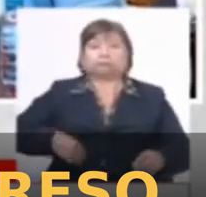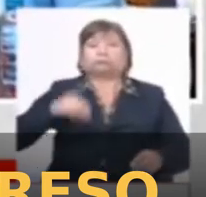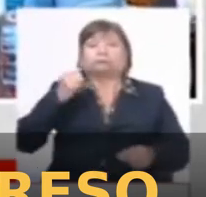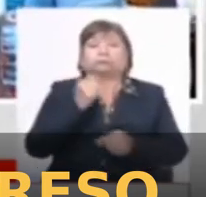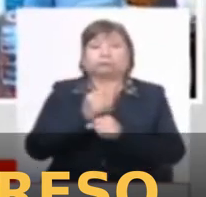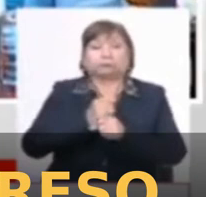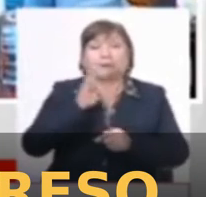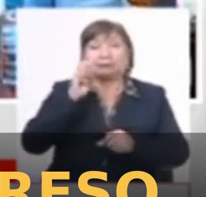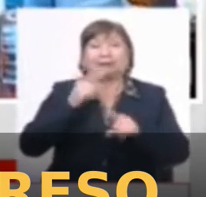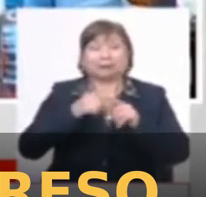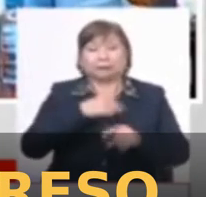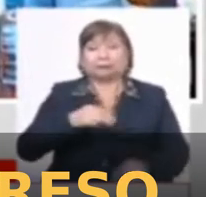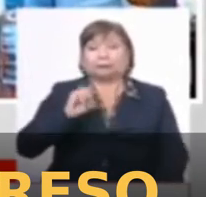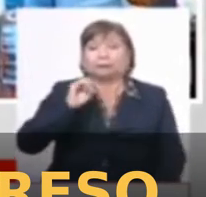exfuncionario,